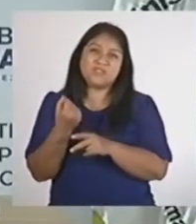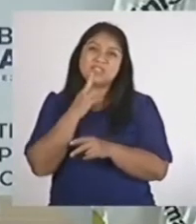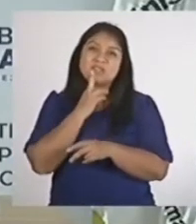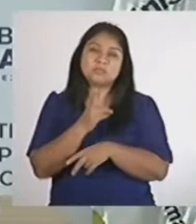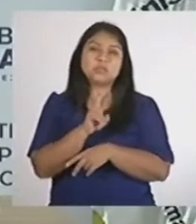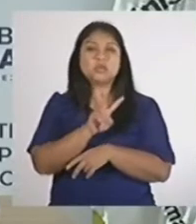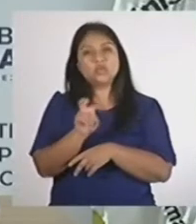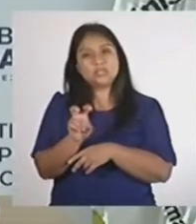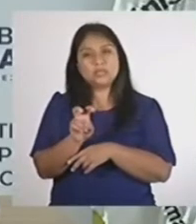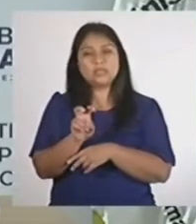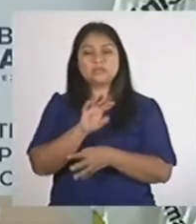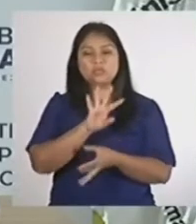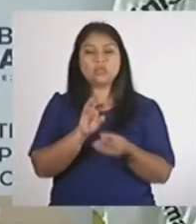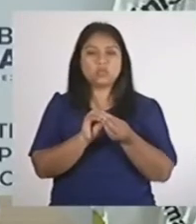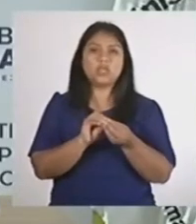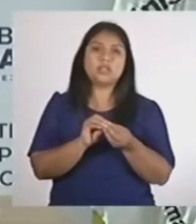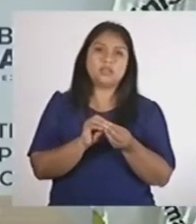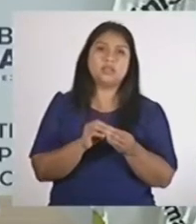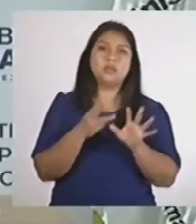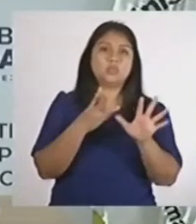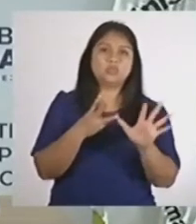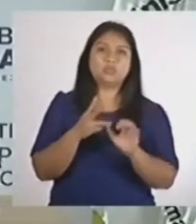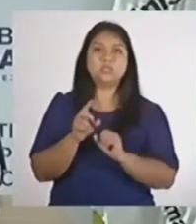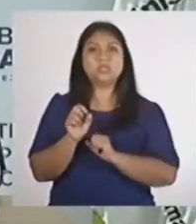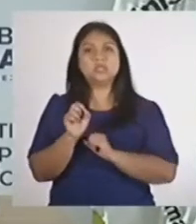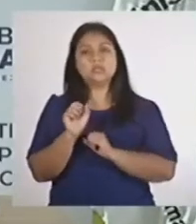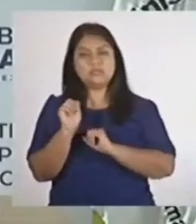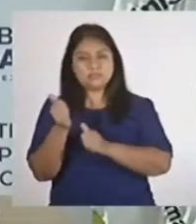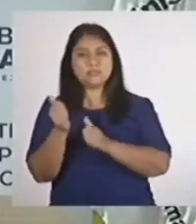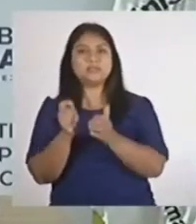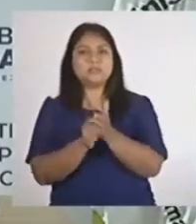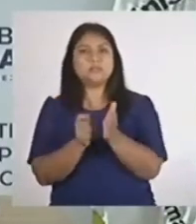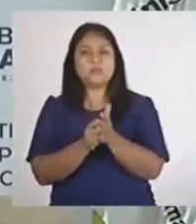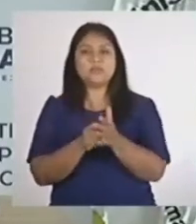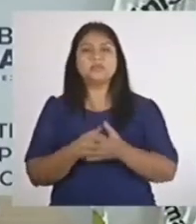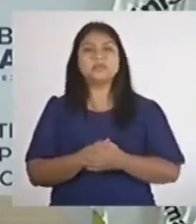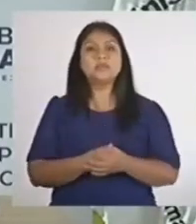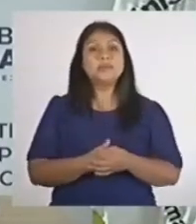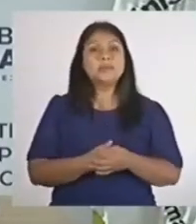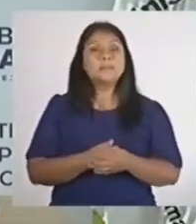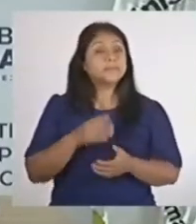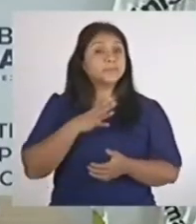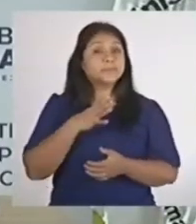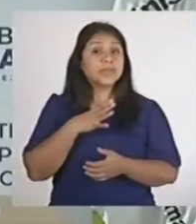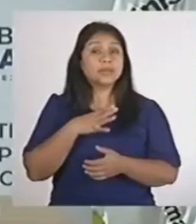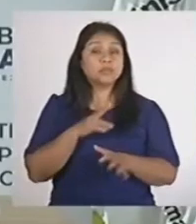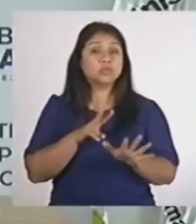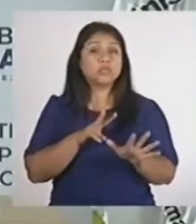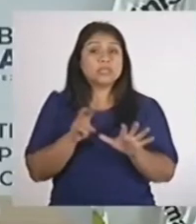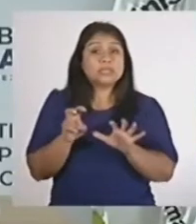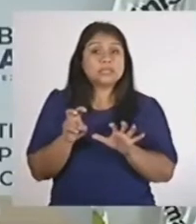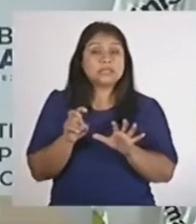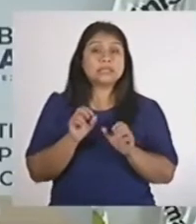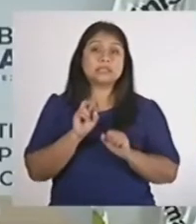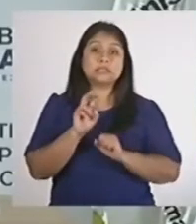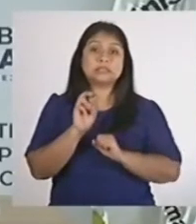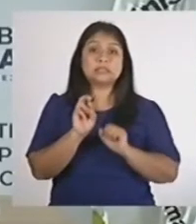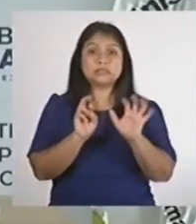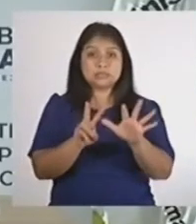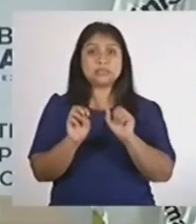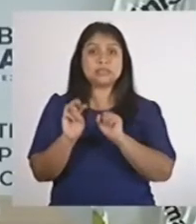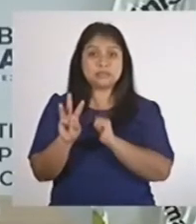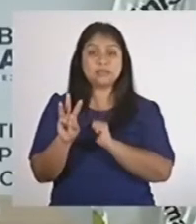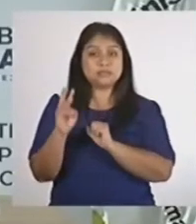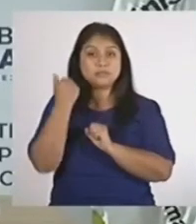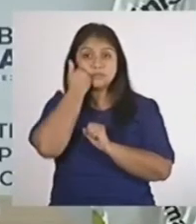procesar 200 para un total de 815 pruebas. Tenemos 773